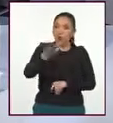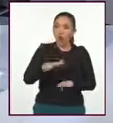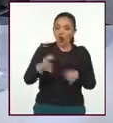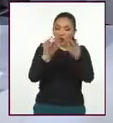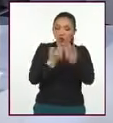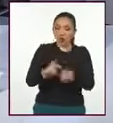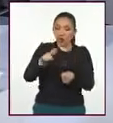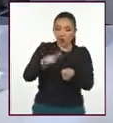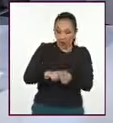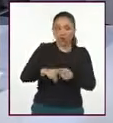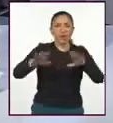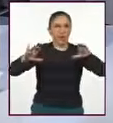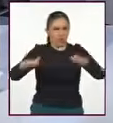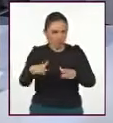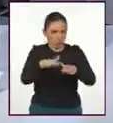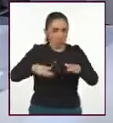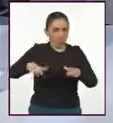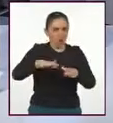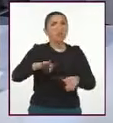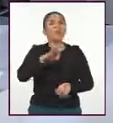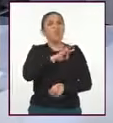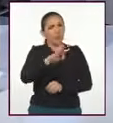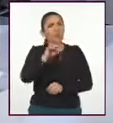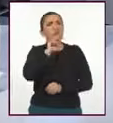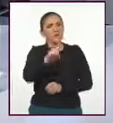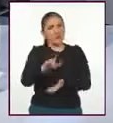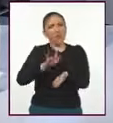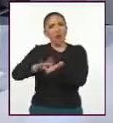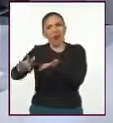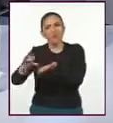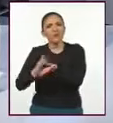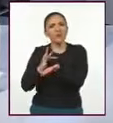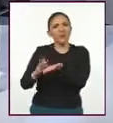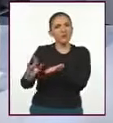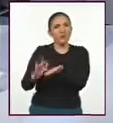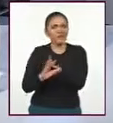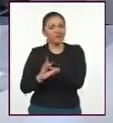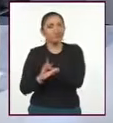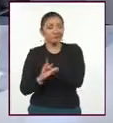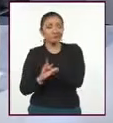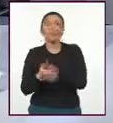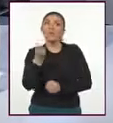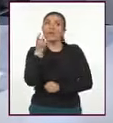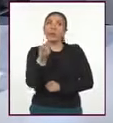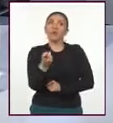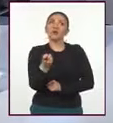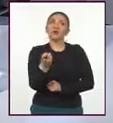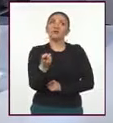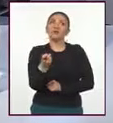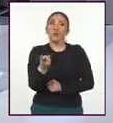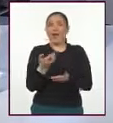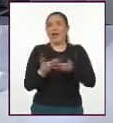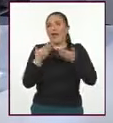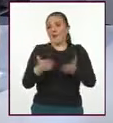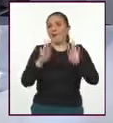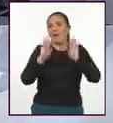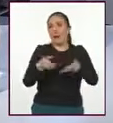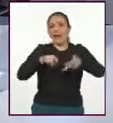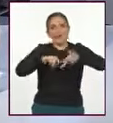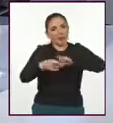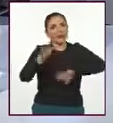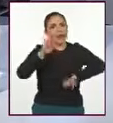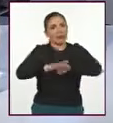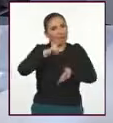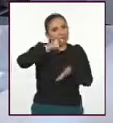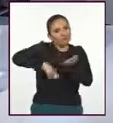una comunidad, pues podemos también apoyarnos. Es algo que, insisto, ya se está tratando de promover muchas veces